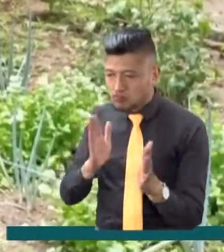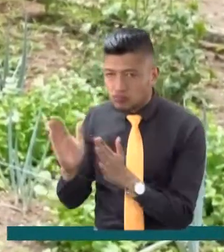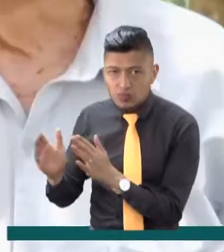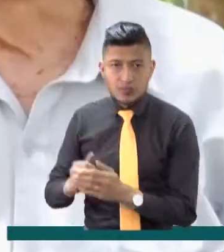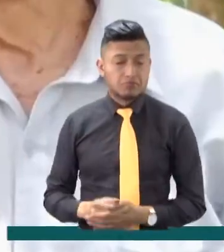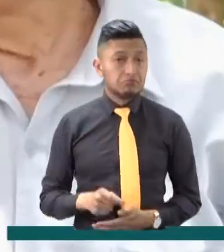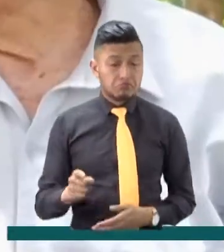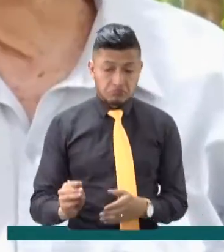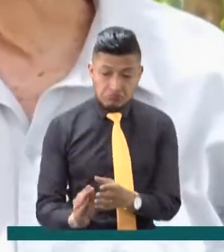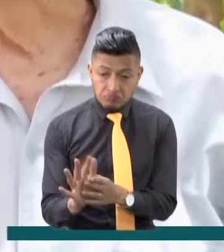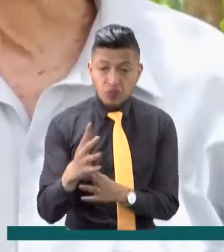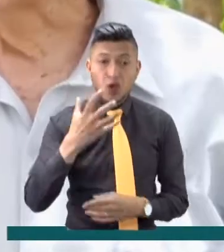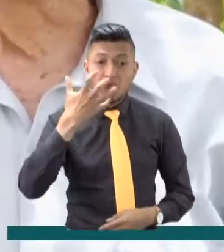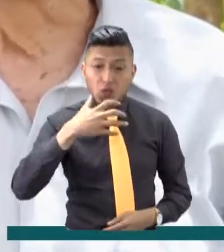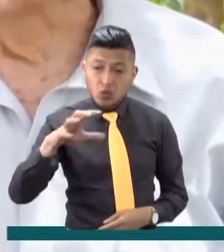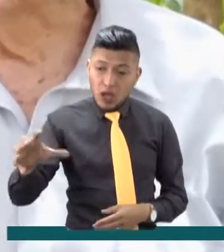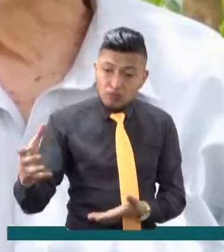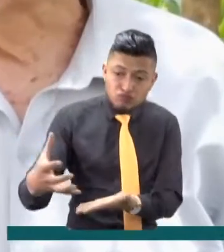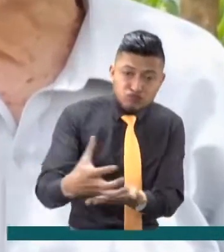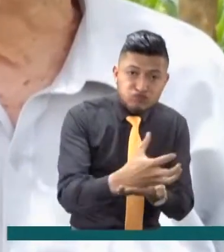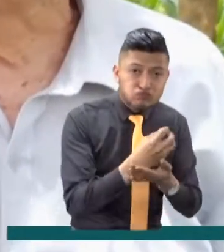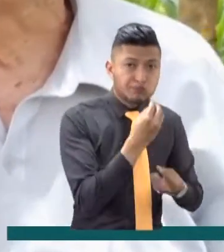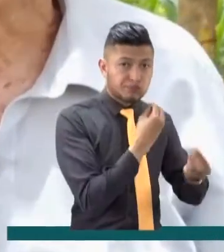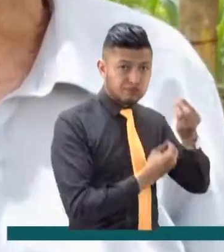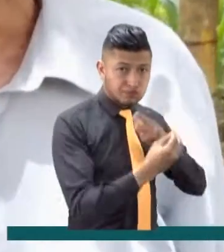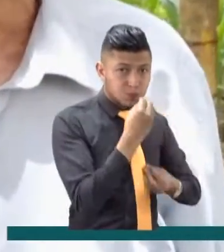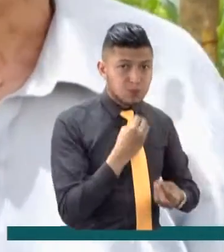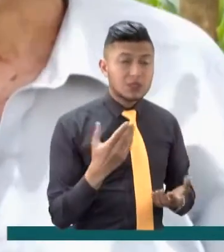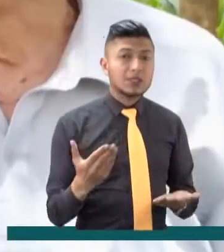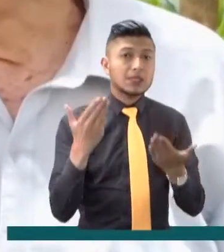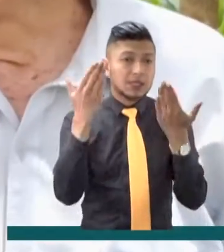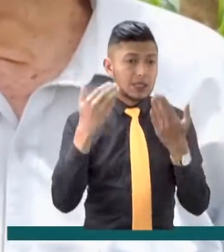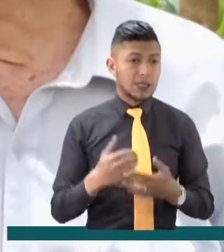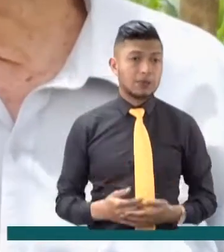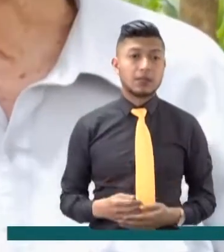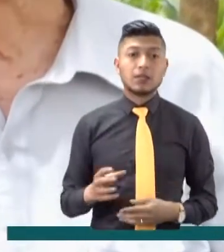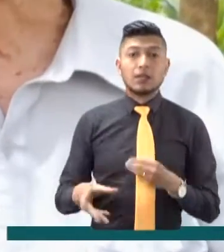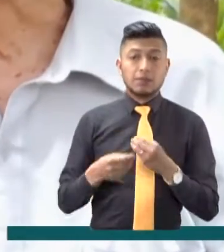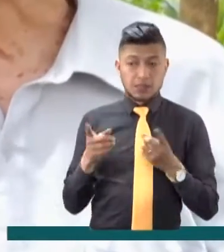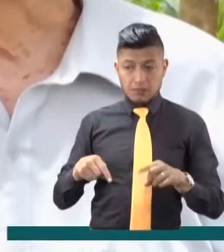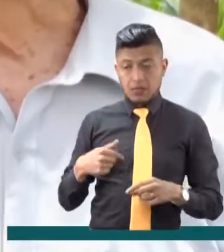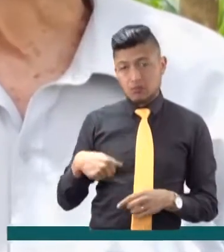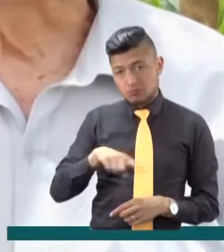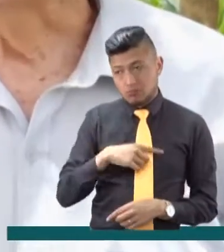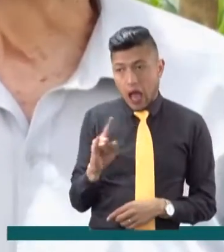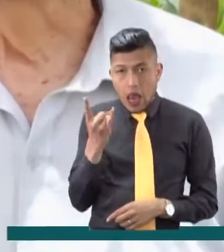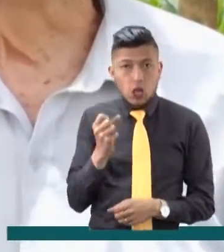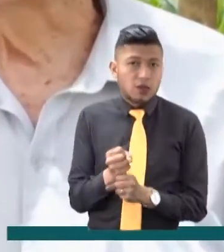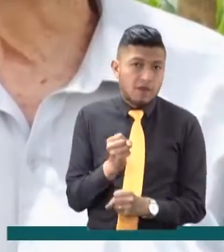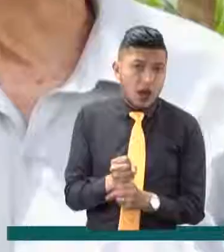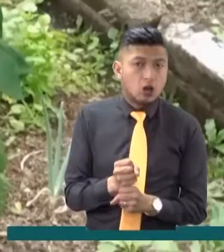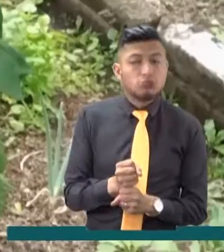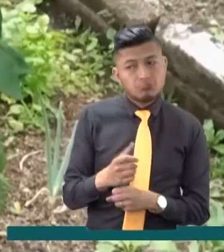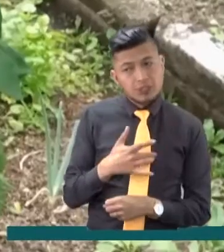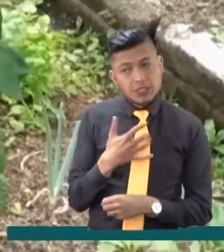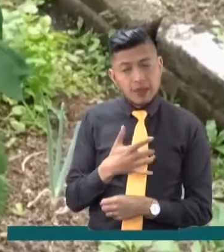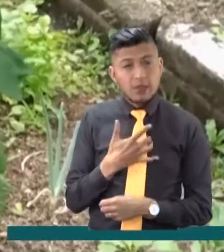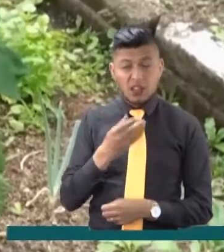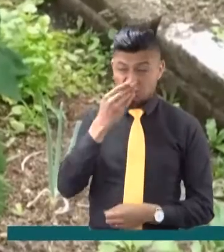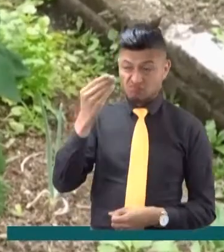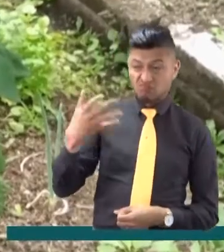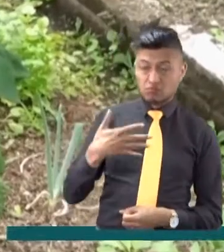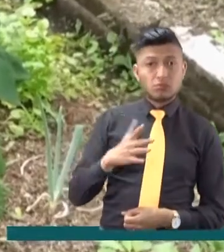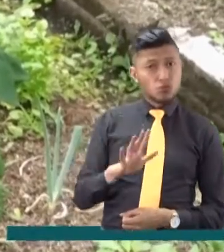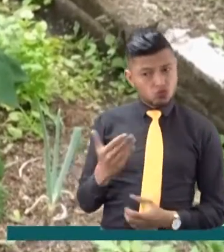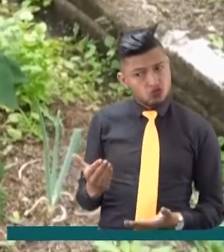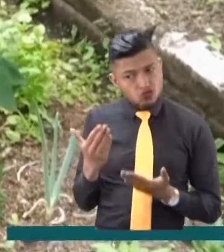terapia. Porque sale mucha frutica que nosotros comemos de aquí también, y mantenemos entretenidos también con algún trabajito que hagamos aquí. Ya no nos